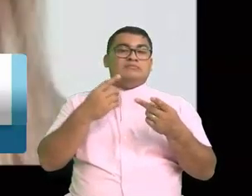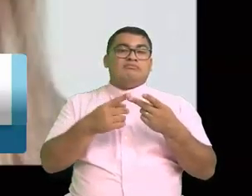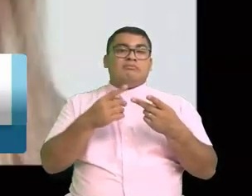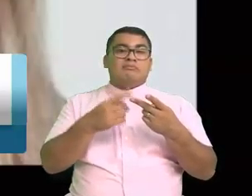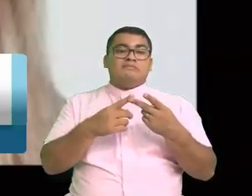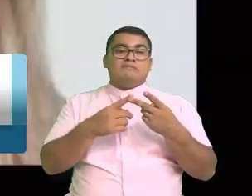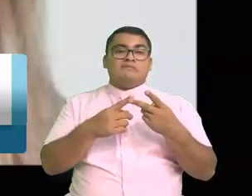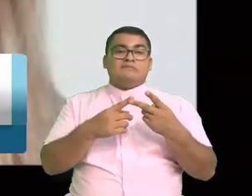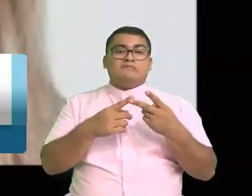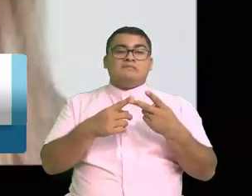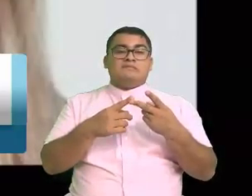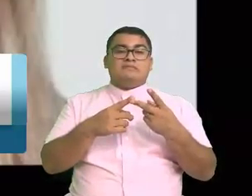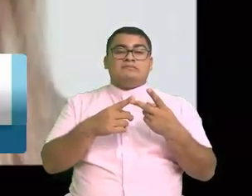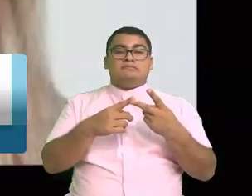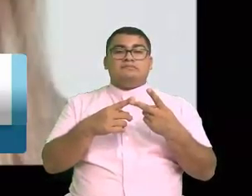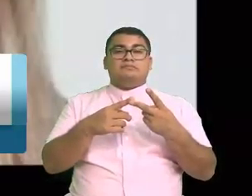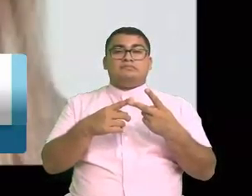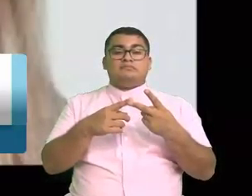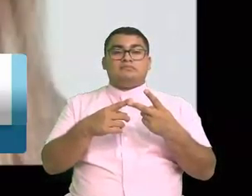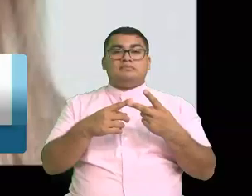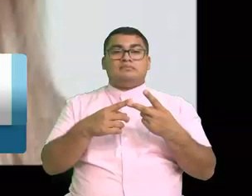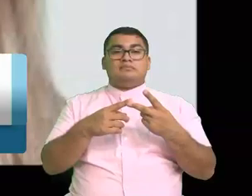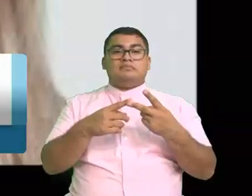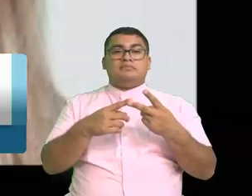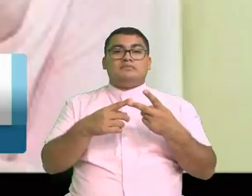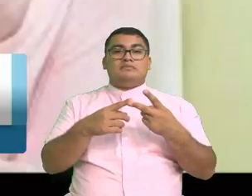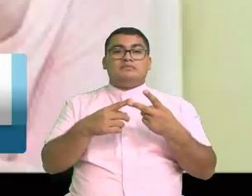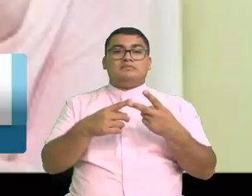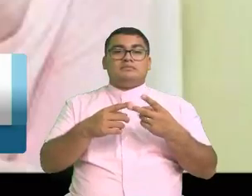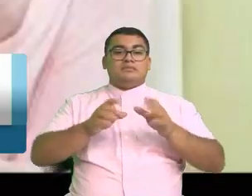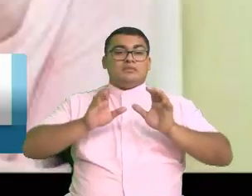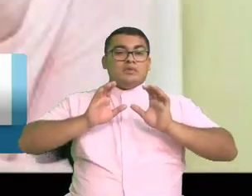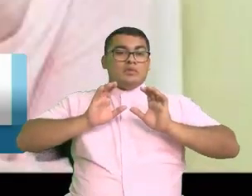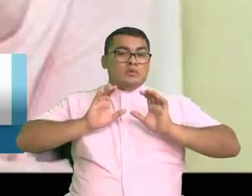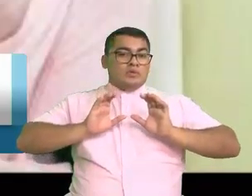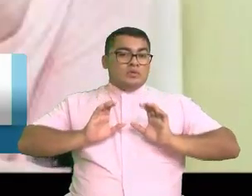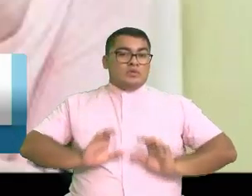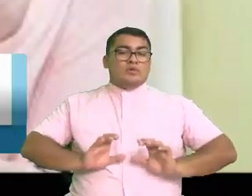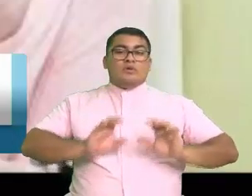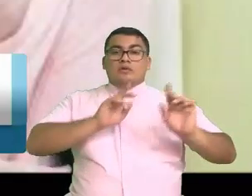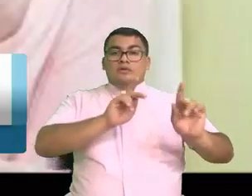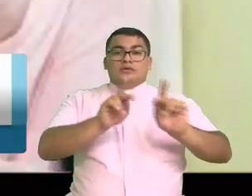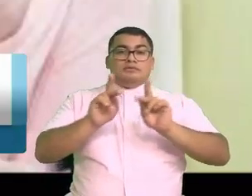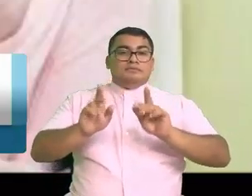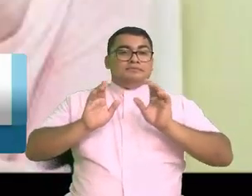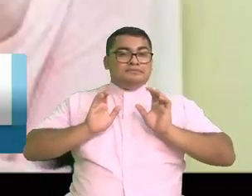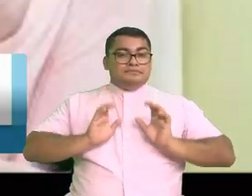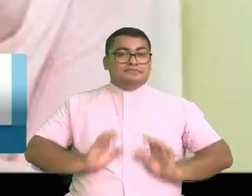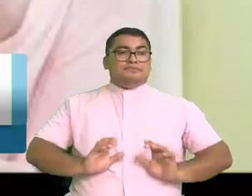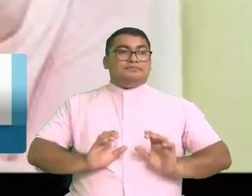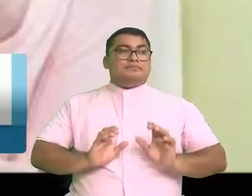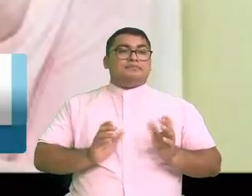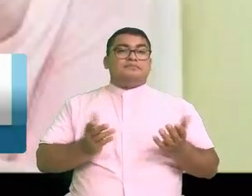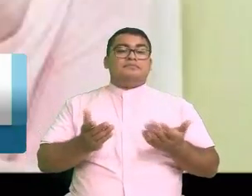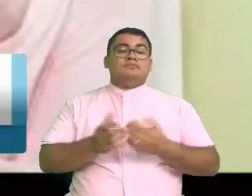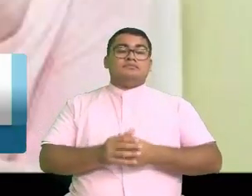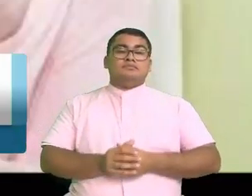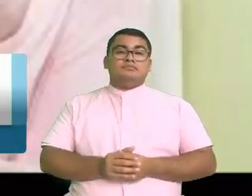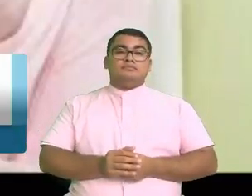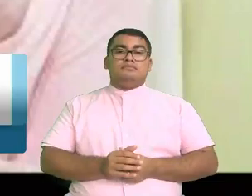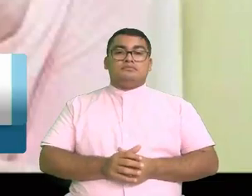automedicación. Segundo, influye mucho el sistema inmunológico del paciente, ¿verdad? Hoy en día,